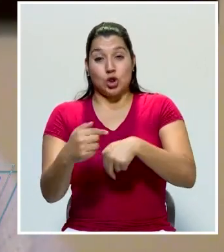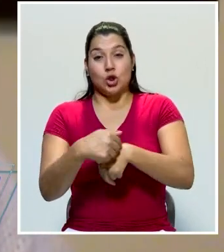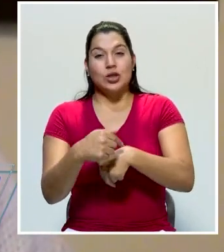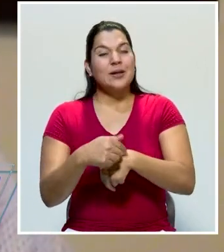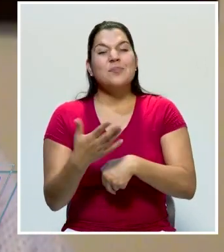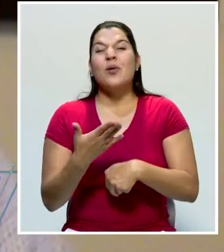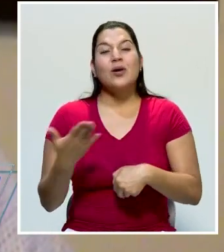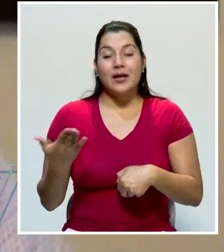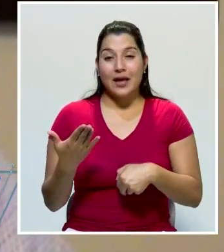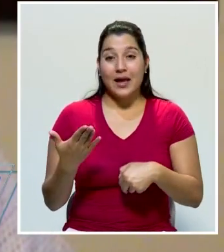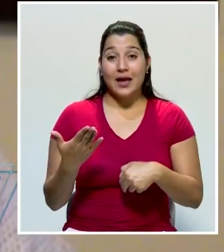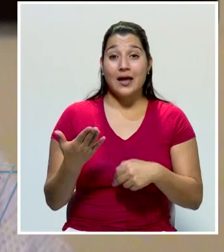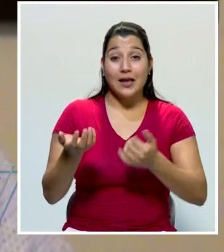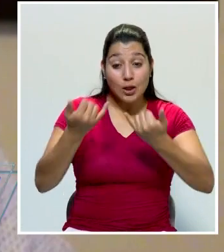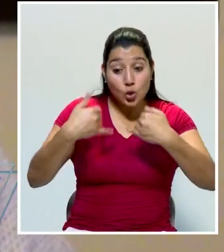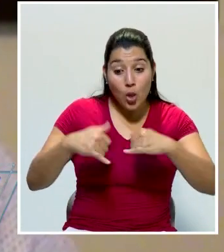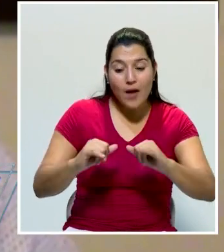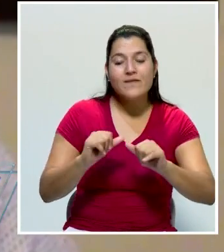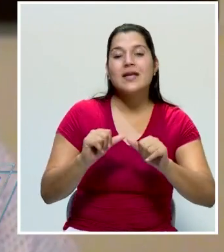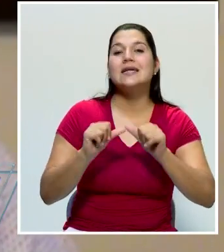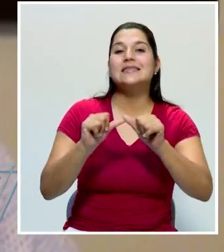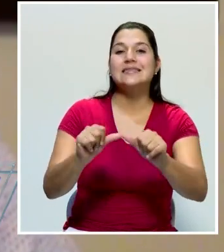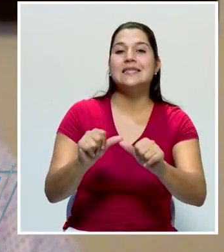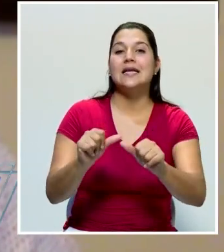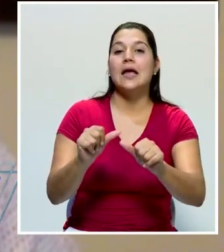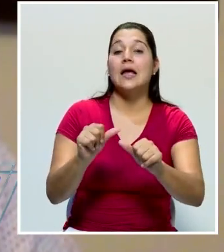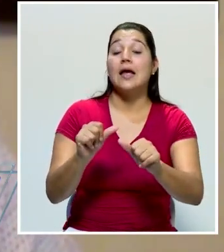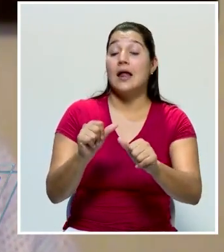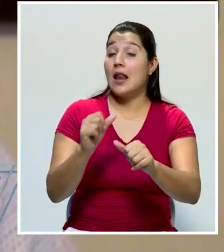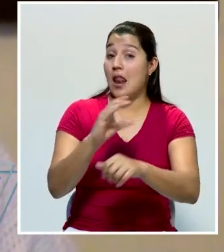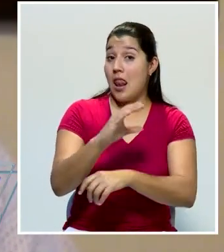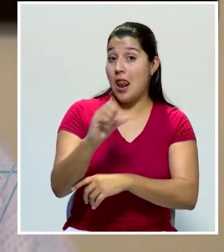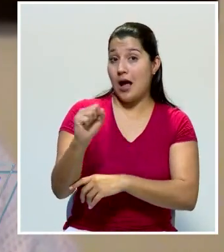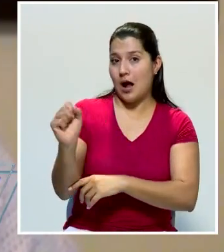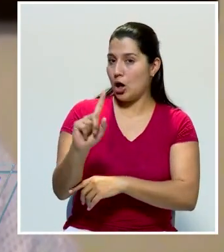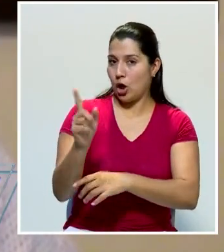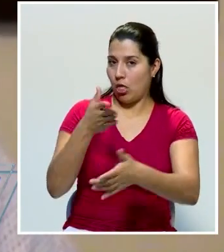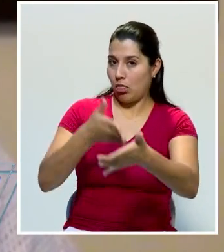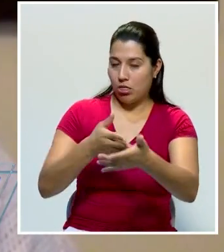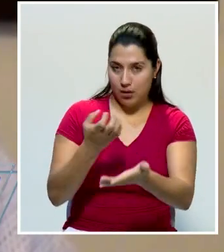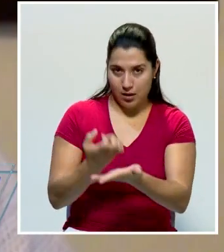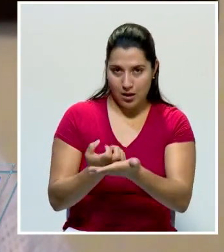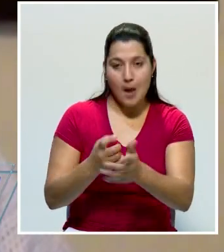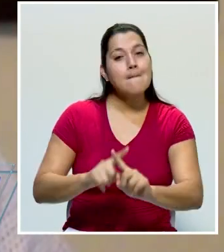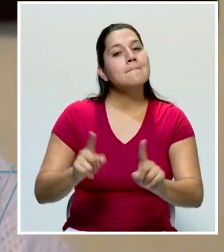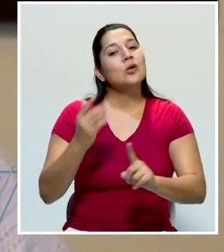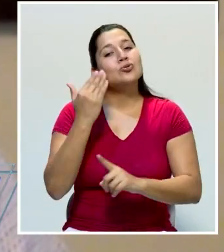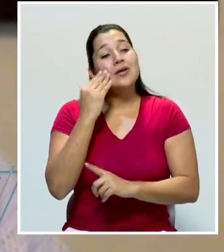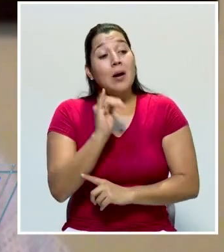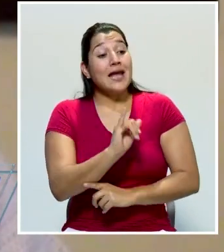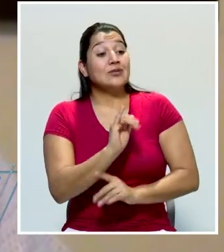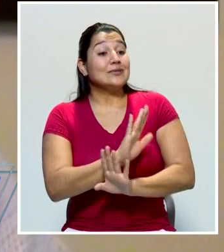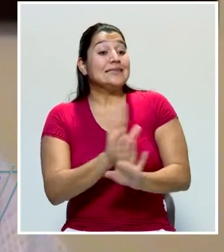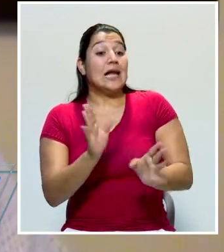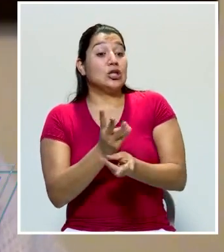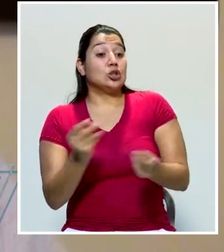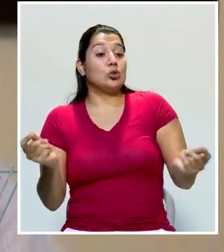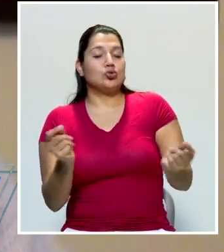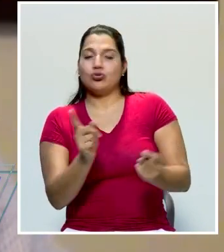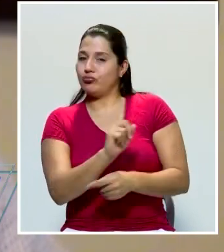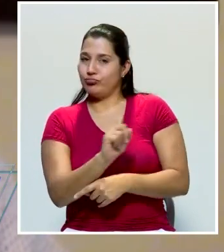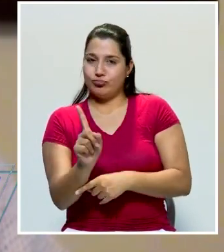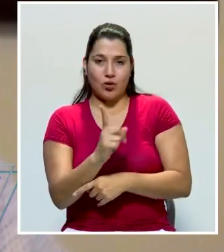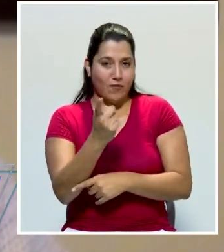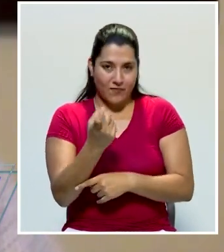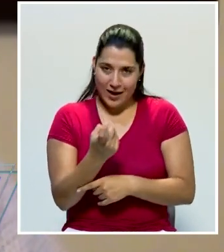de la Caja continúa adelante. Pero también sabemos que eso no será suficiente y que tendremos que analizar los créditos